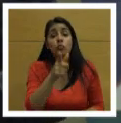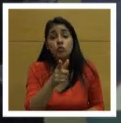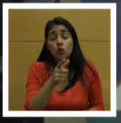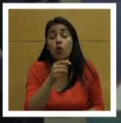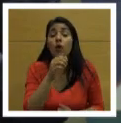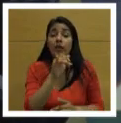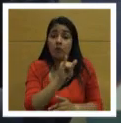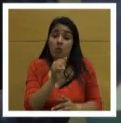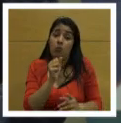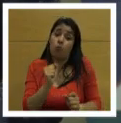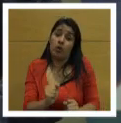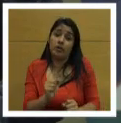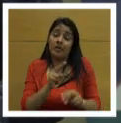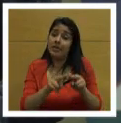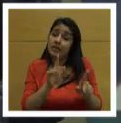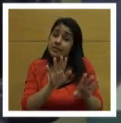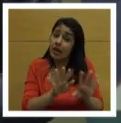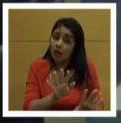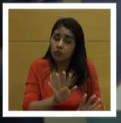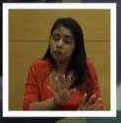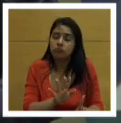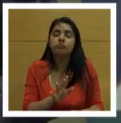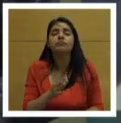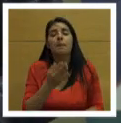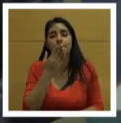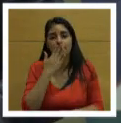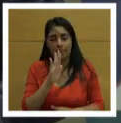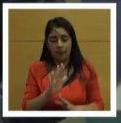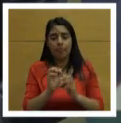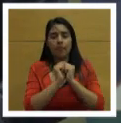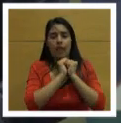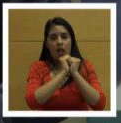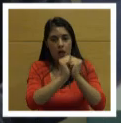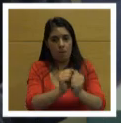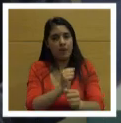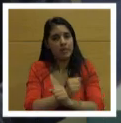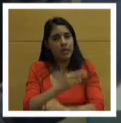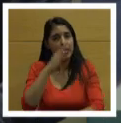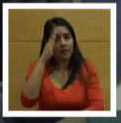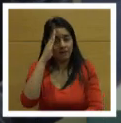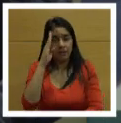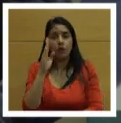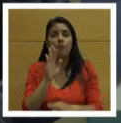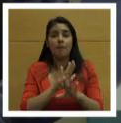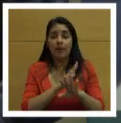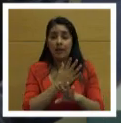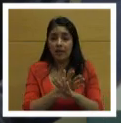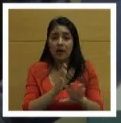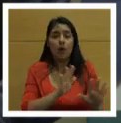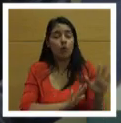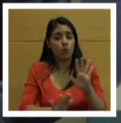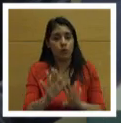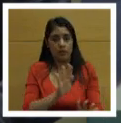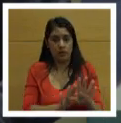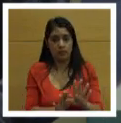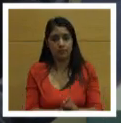pudiera hacer algo. Entonces le acompaña Carabineros, ¿cierto?, o la policía, para efecto de que haya un resguardo respecto a ella.